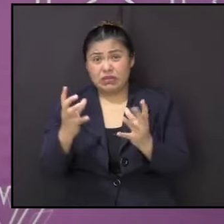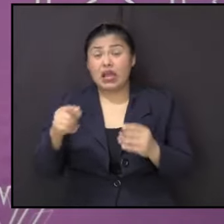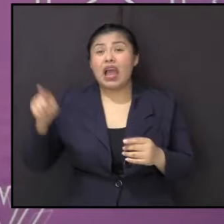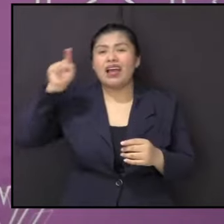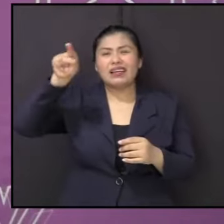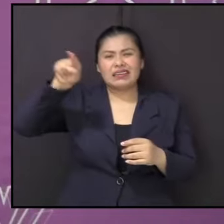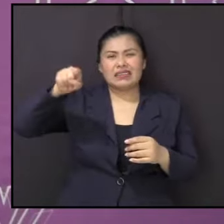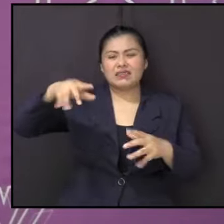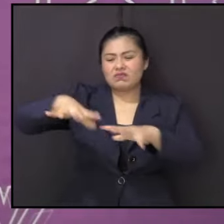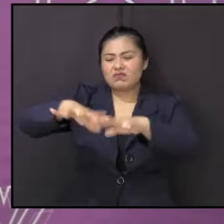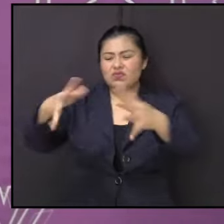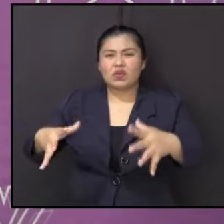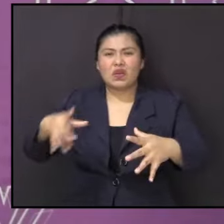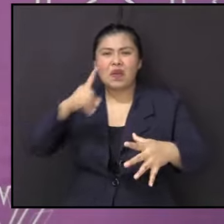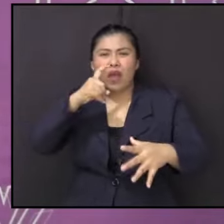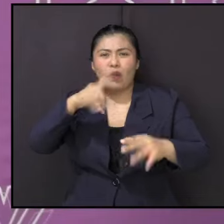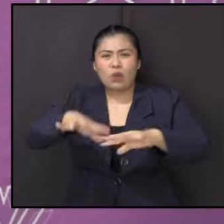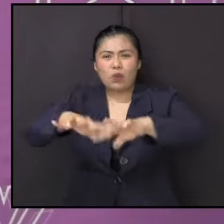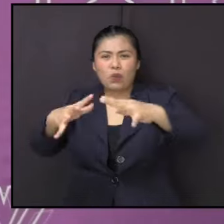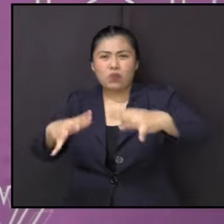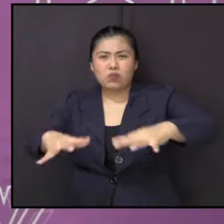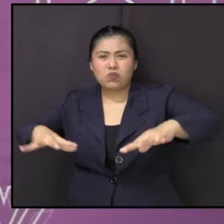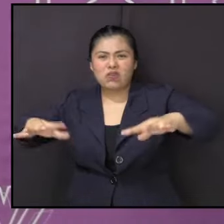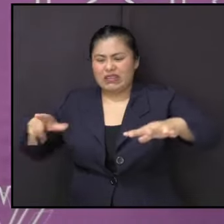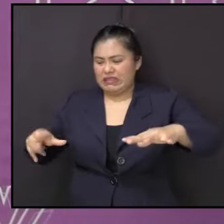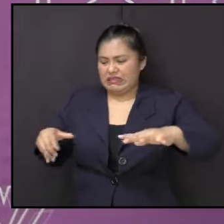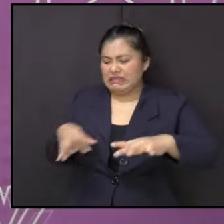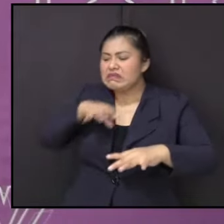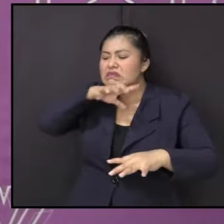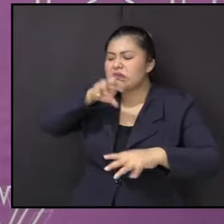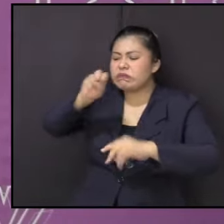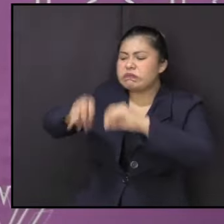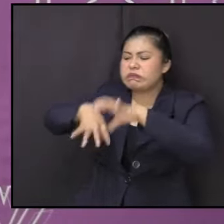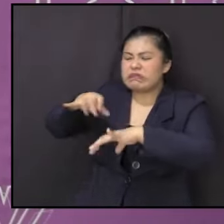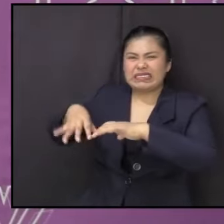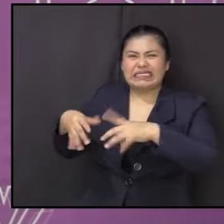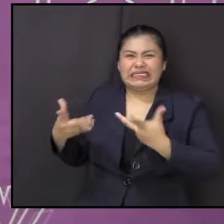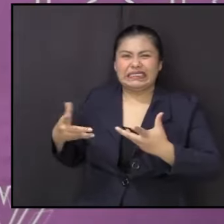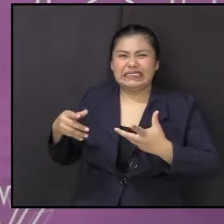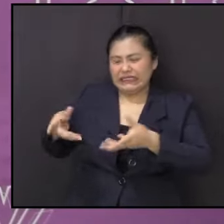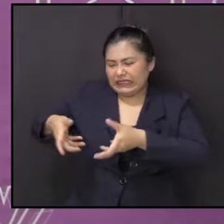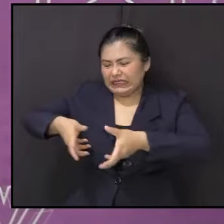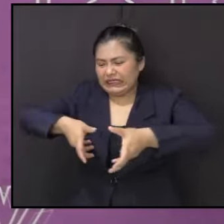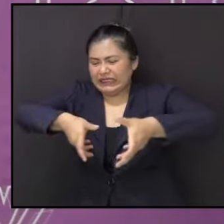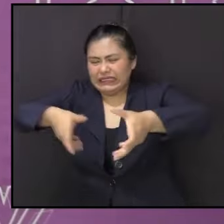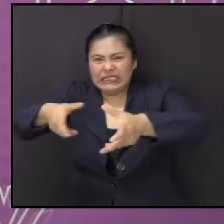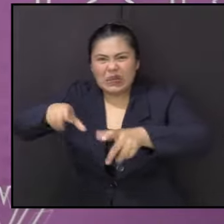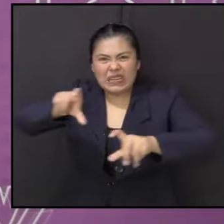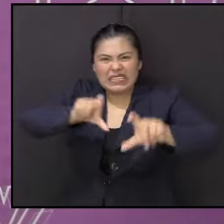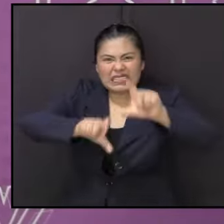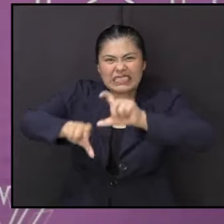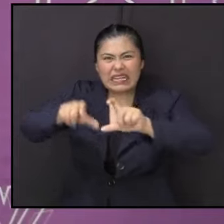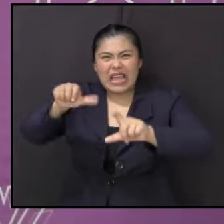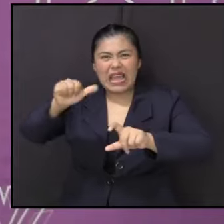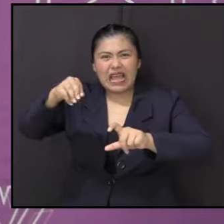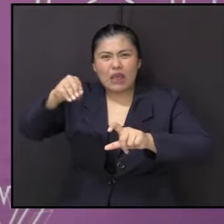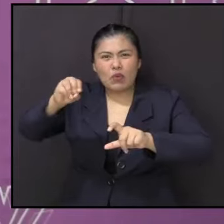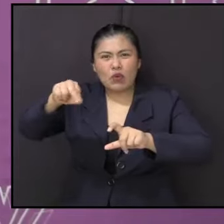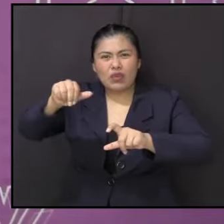que está alrededor, porque está además sobre vías de amoníaco que muchas veces también tienen fuga en ese sentido y